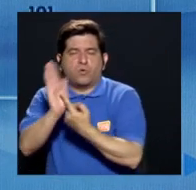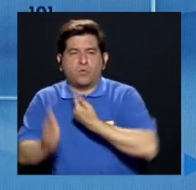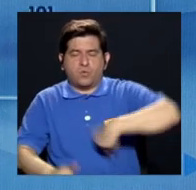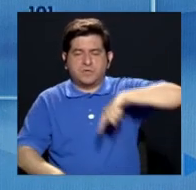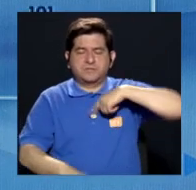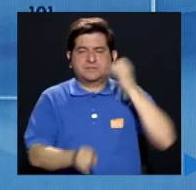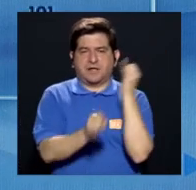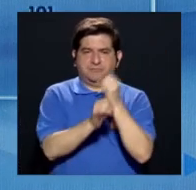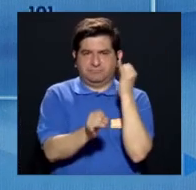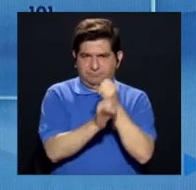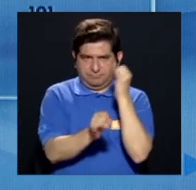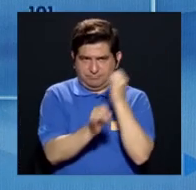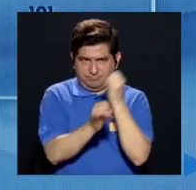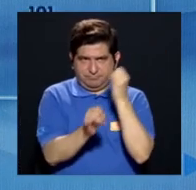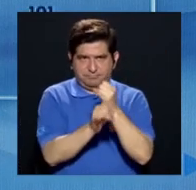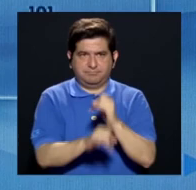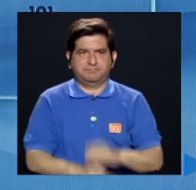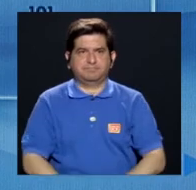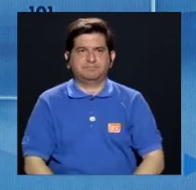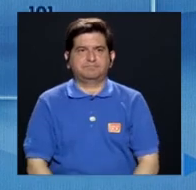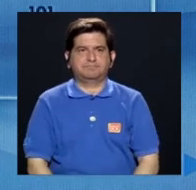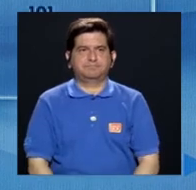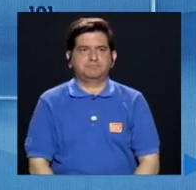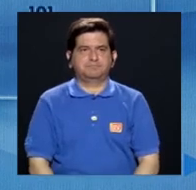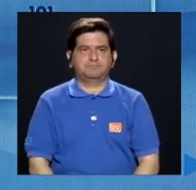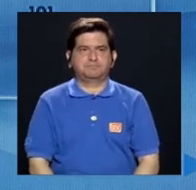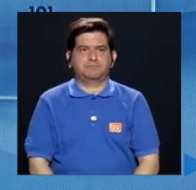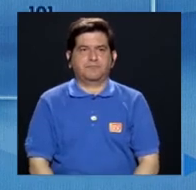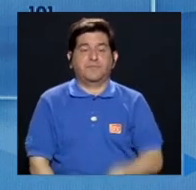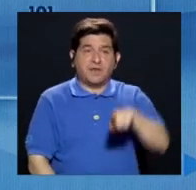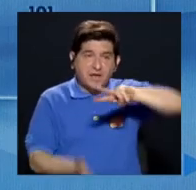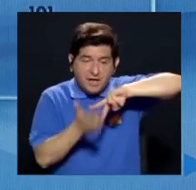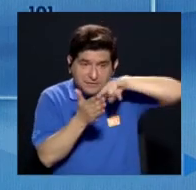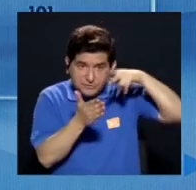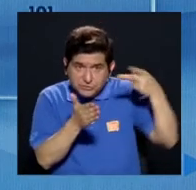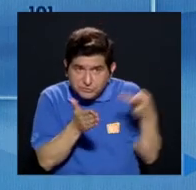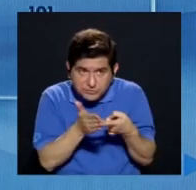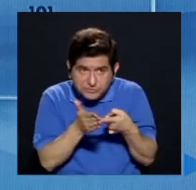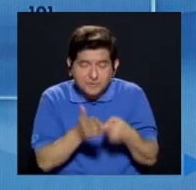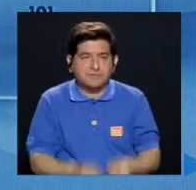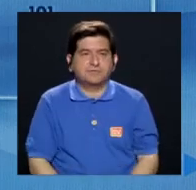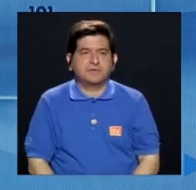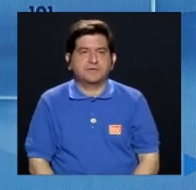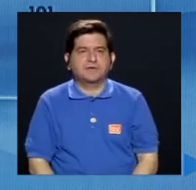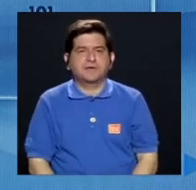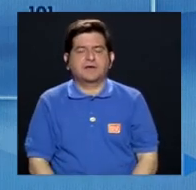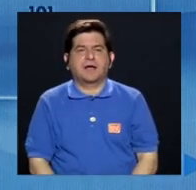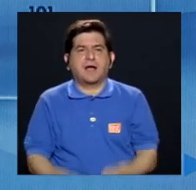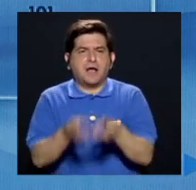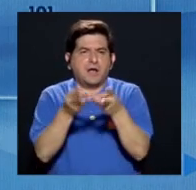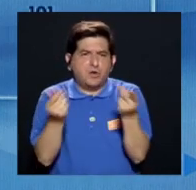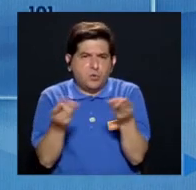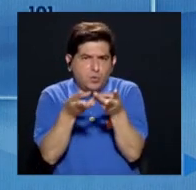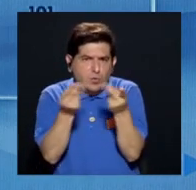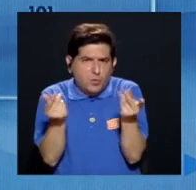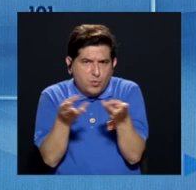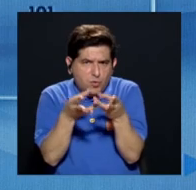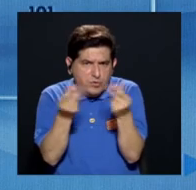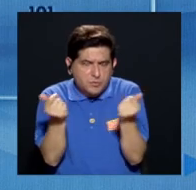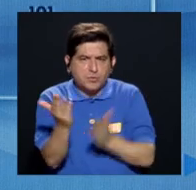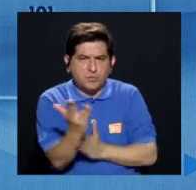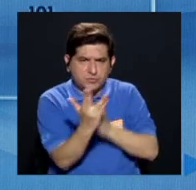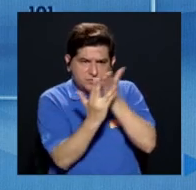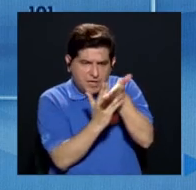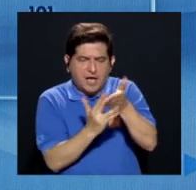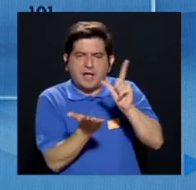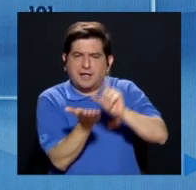nuestra institución y lleva a que aquello que es producido por